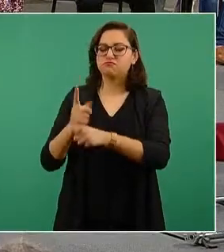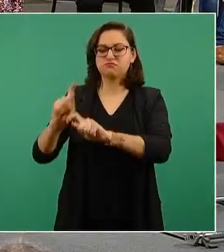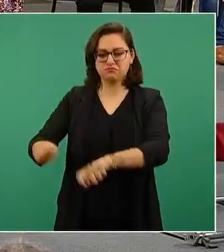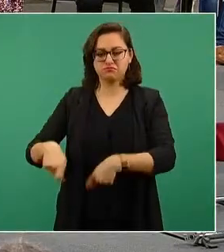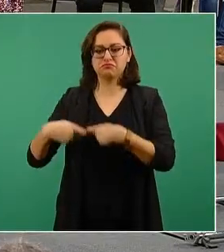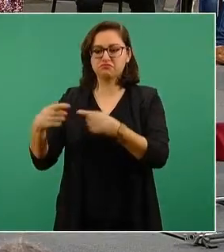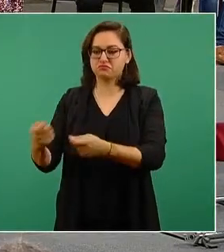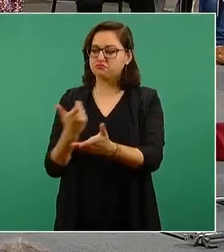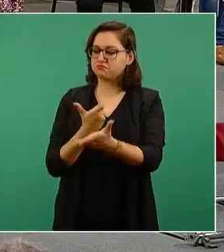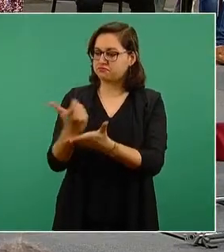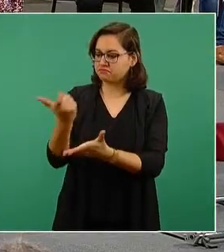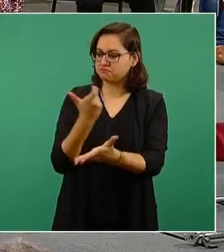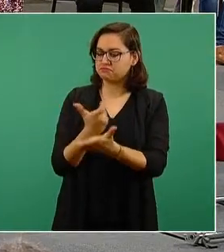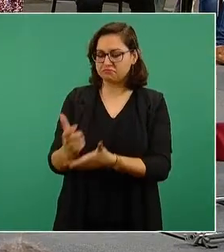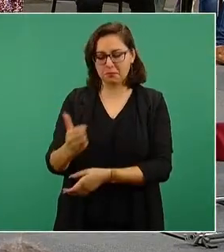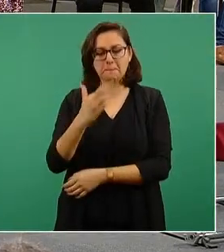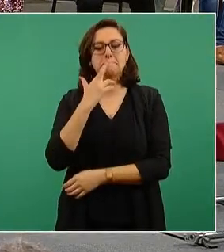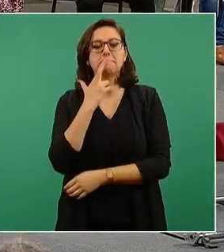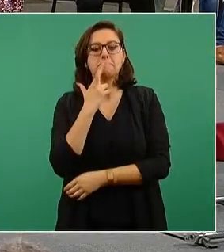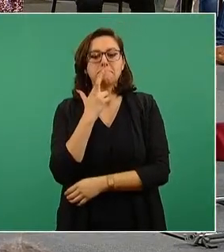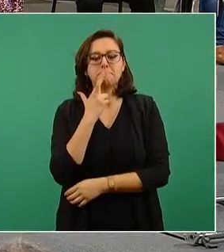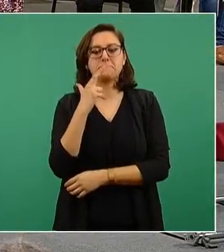con mejores salarios,